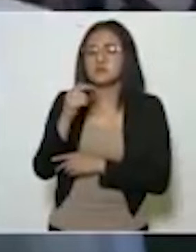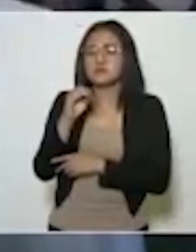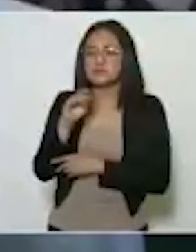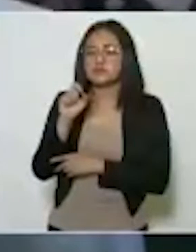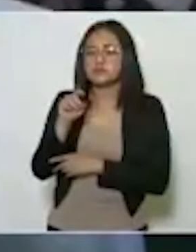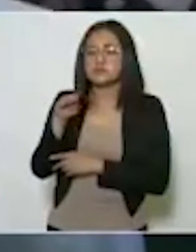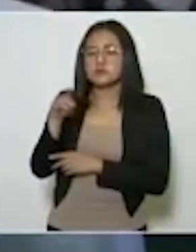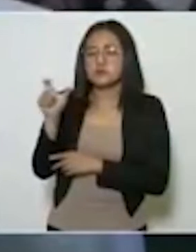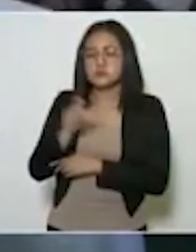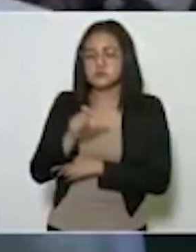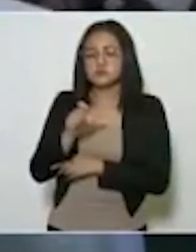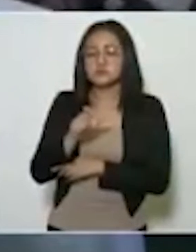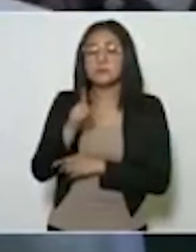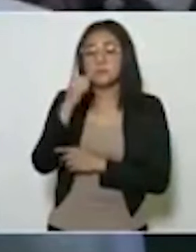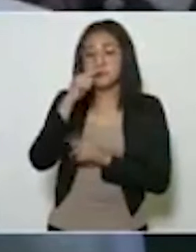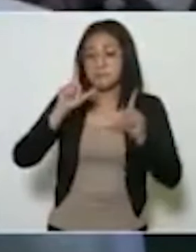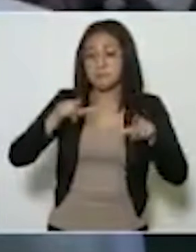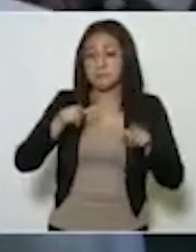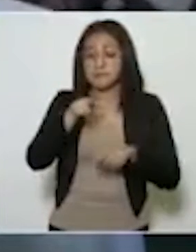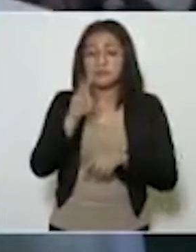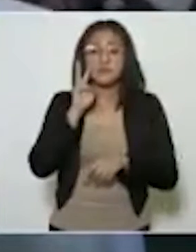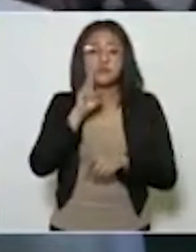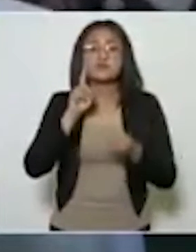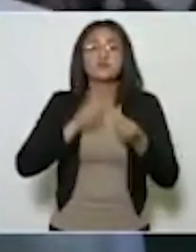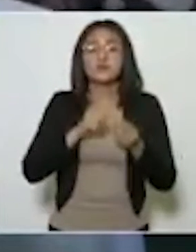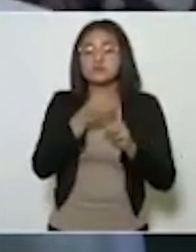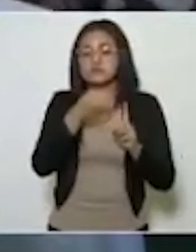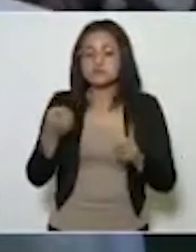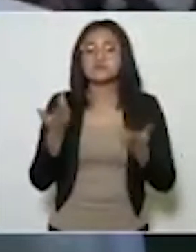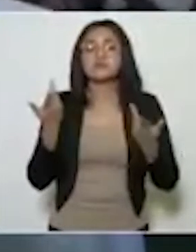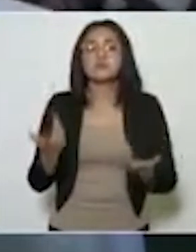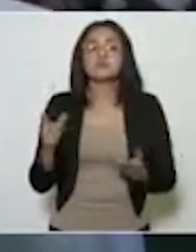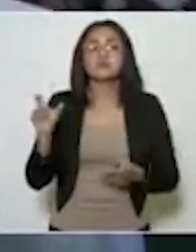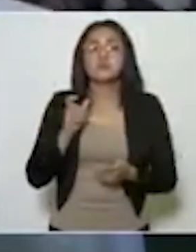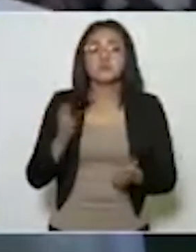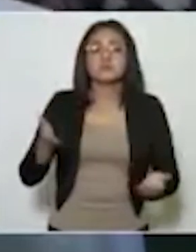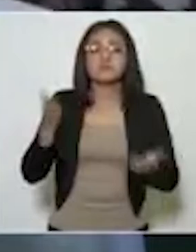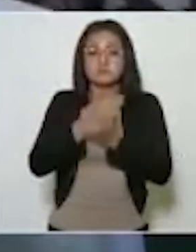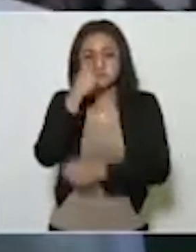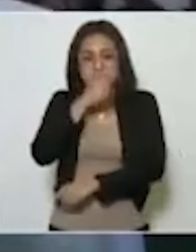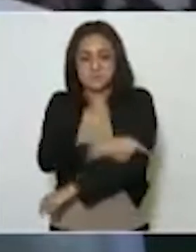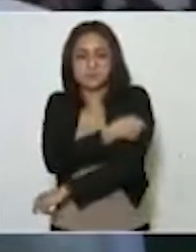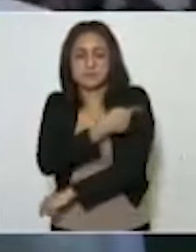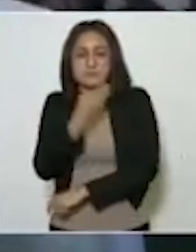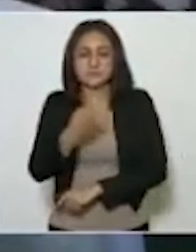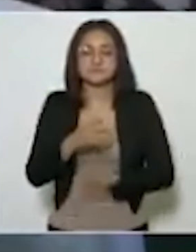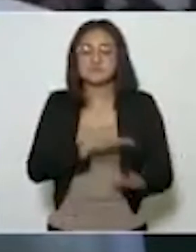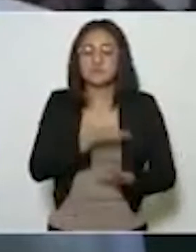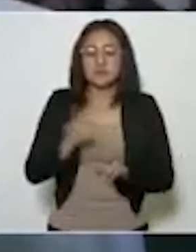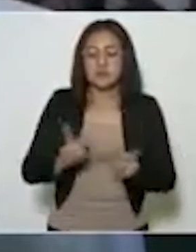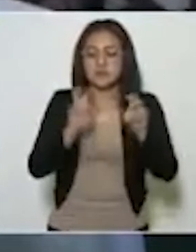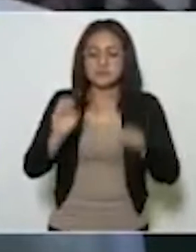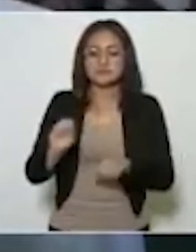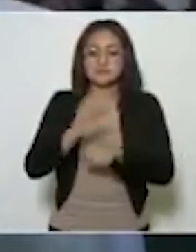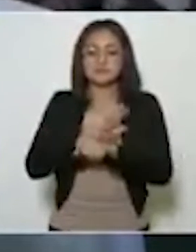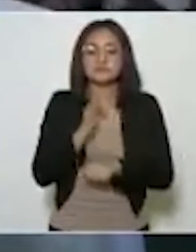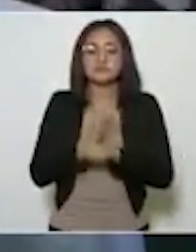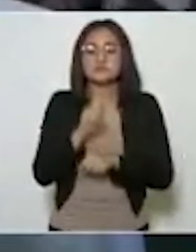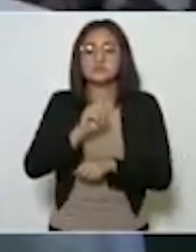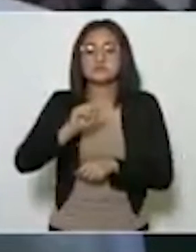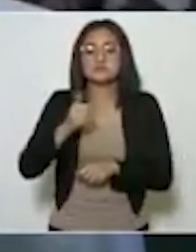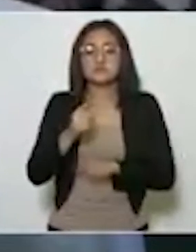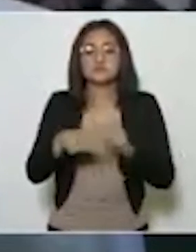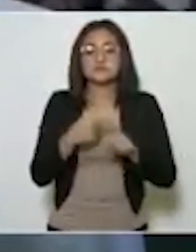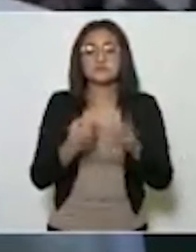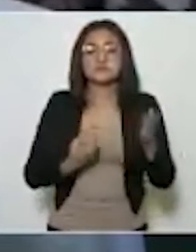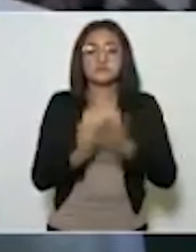previenecovid19.puebla.gob.mx, es la página para ver la logística y cuándo nos toca irnos a vacunar. Ya en tema COVID, 186